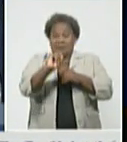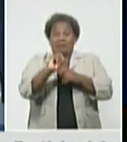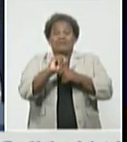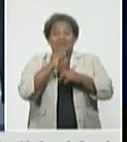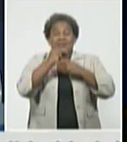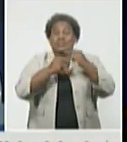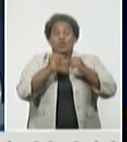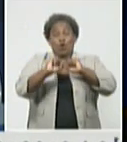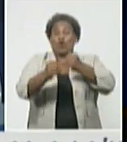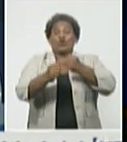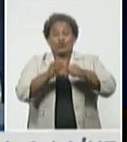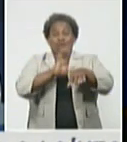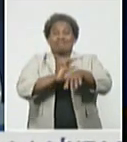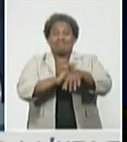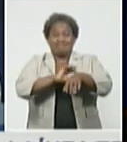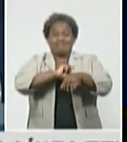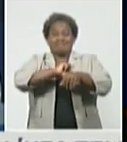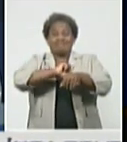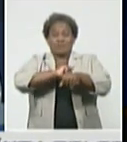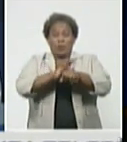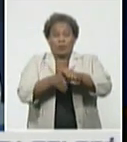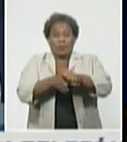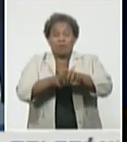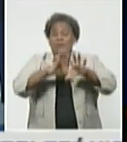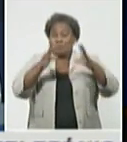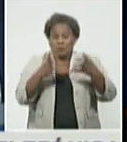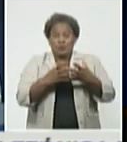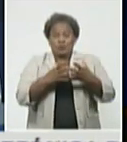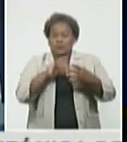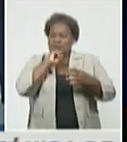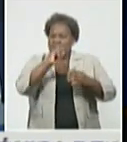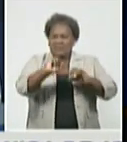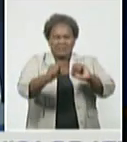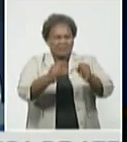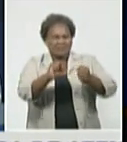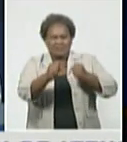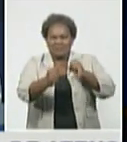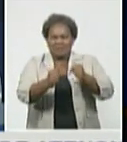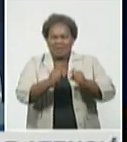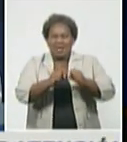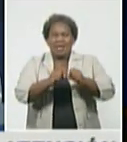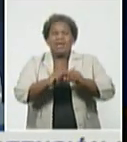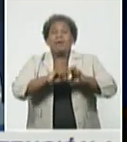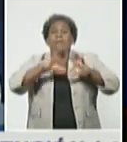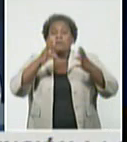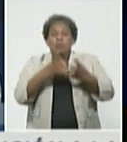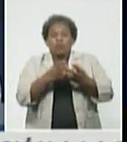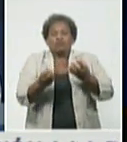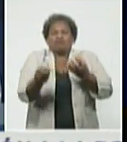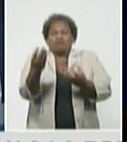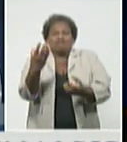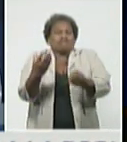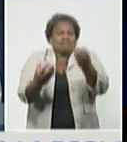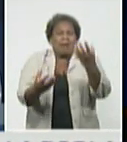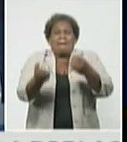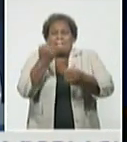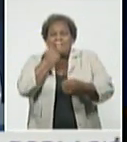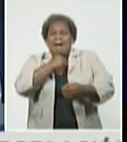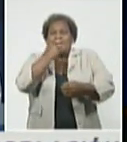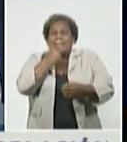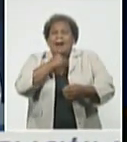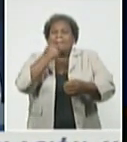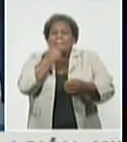control en el mundo, que realmente cada vez aparecen más casos, lejos de disminuir,